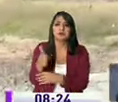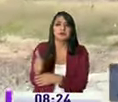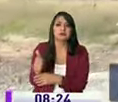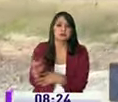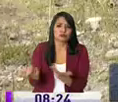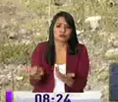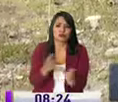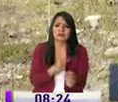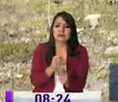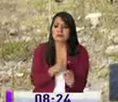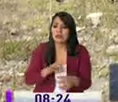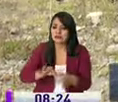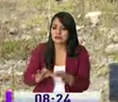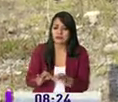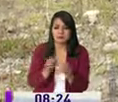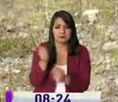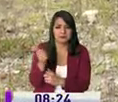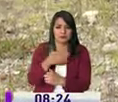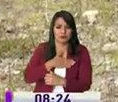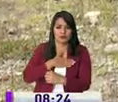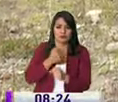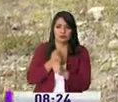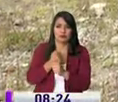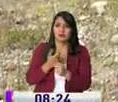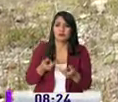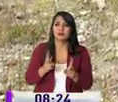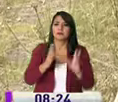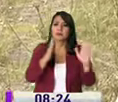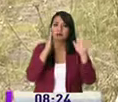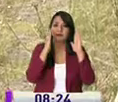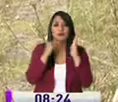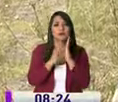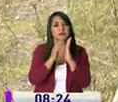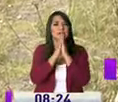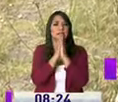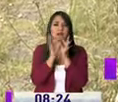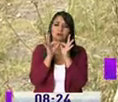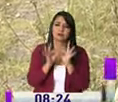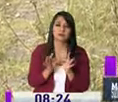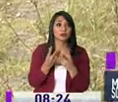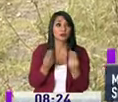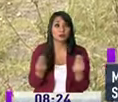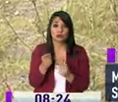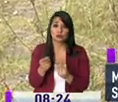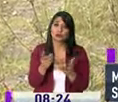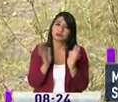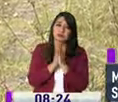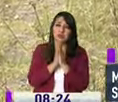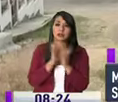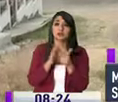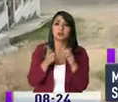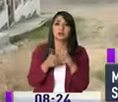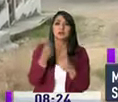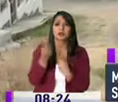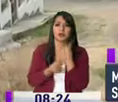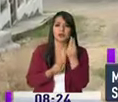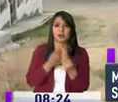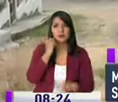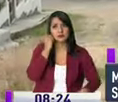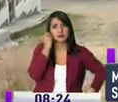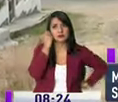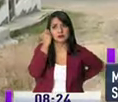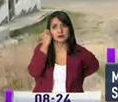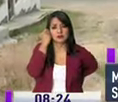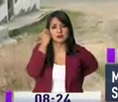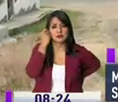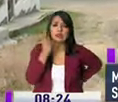mismo a mingas. La principal molestia es del trato que han recibido cuando solicitan que se dé una solución definitiva al problema. Hay que tareas bonitas,